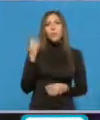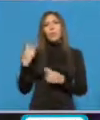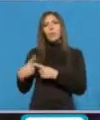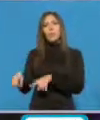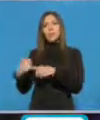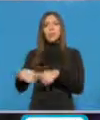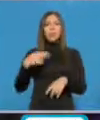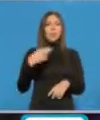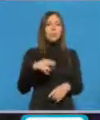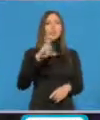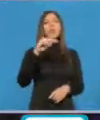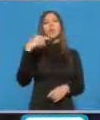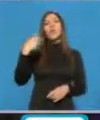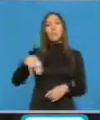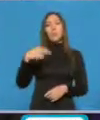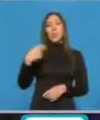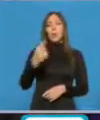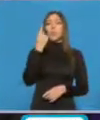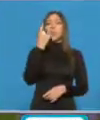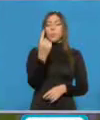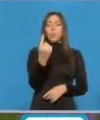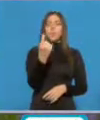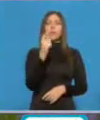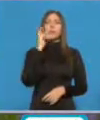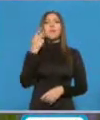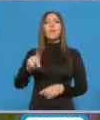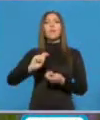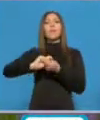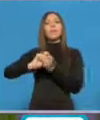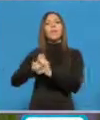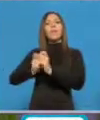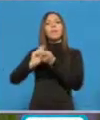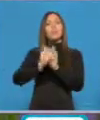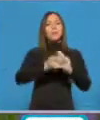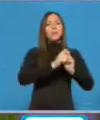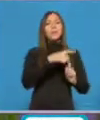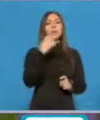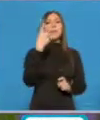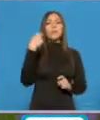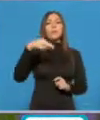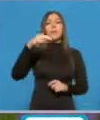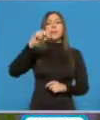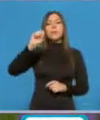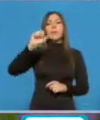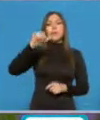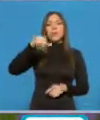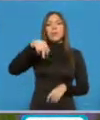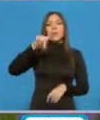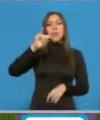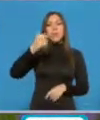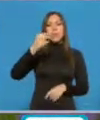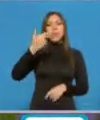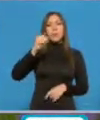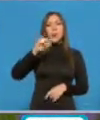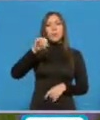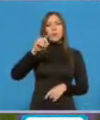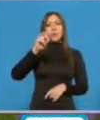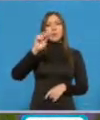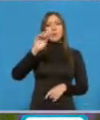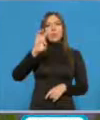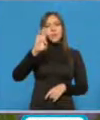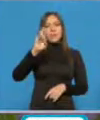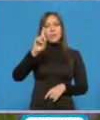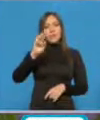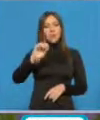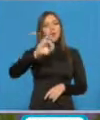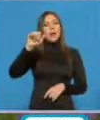traducciones. En realidad Ajá. el nombre es Santiago, hijo de Zebedeo, Jacobo, hijo de Zebedeo, ese es el nombre. Ok. Pero